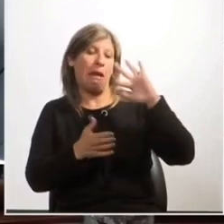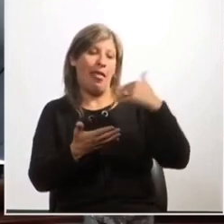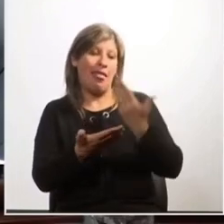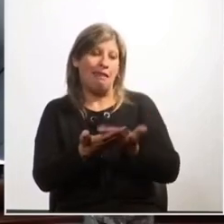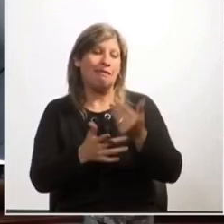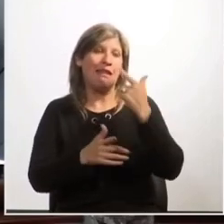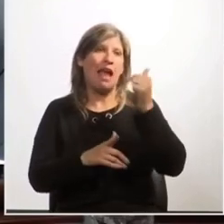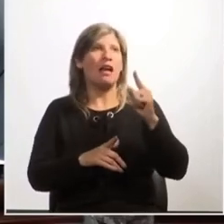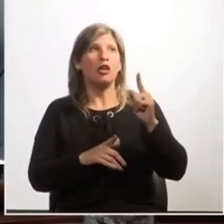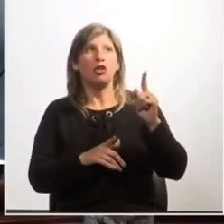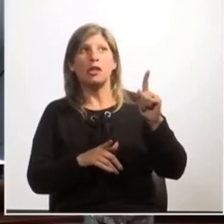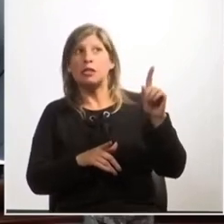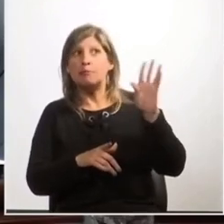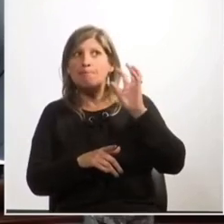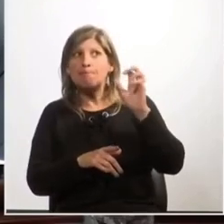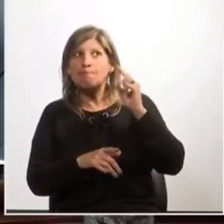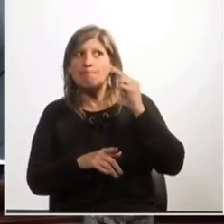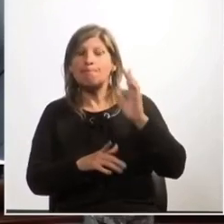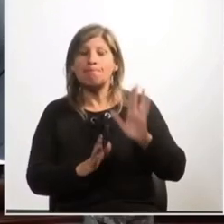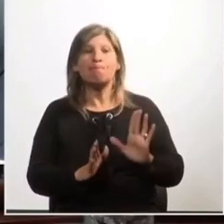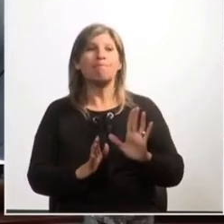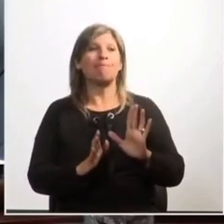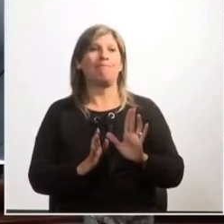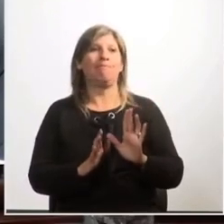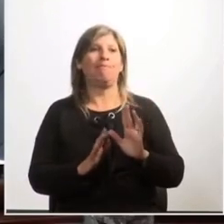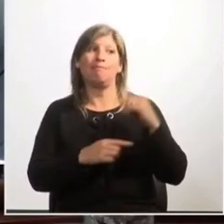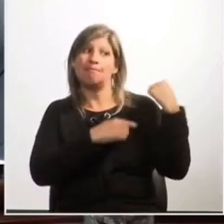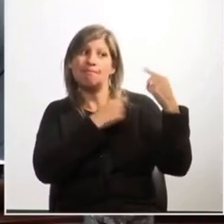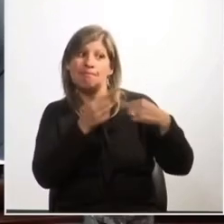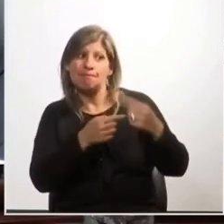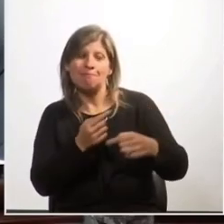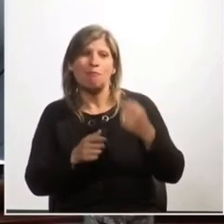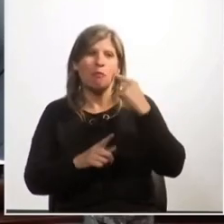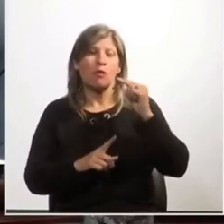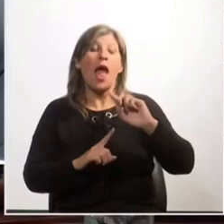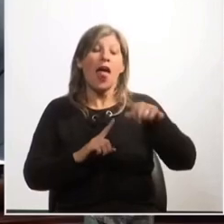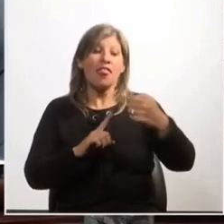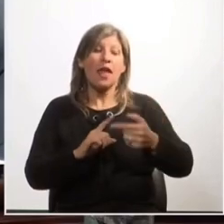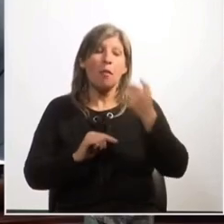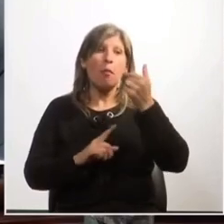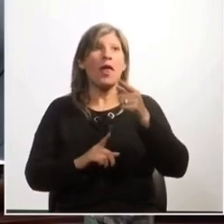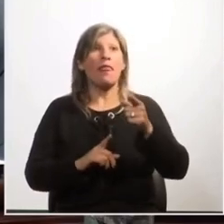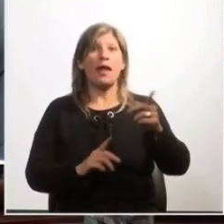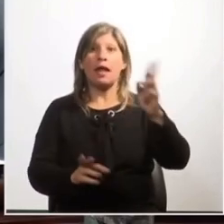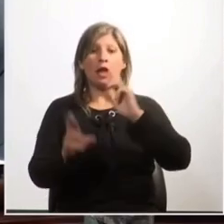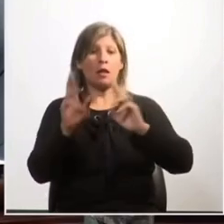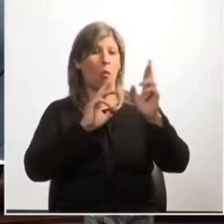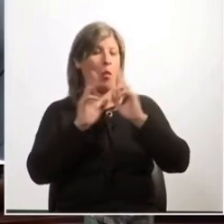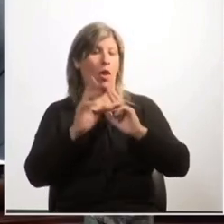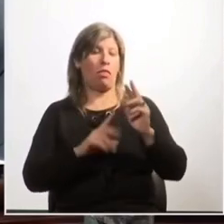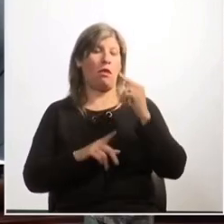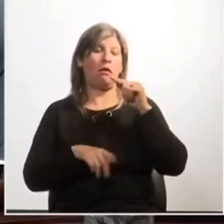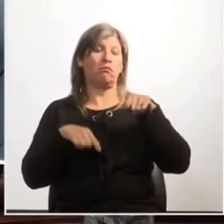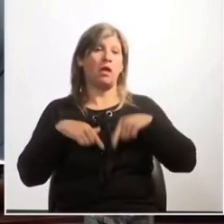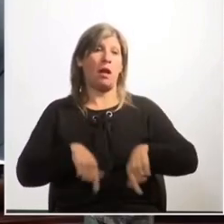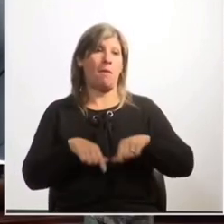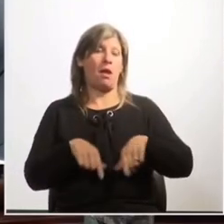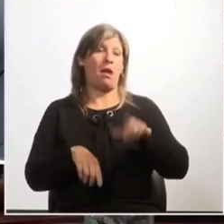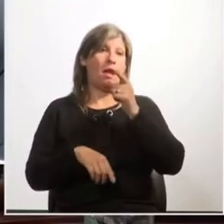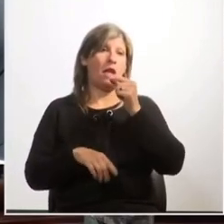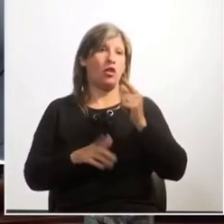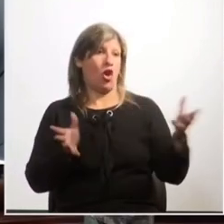ha venido escuchando, es que después de haber escuchado la comparecencia del ministro y